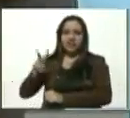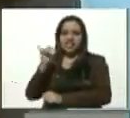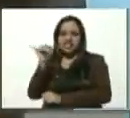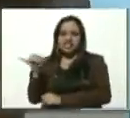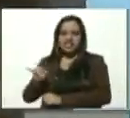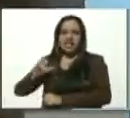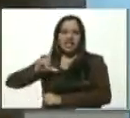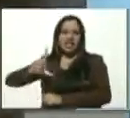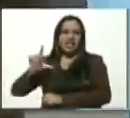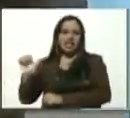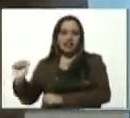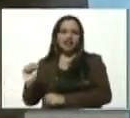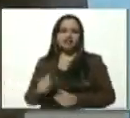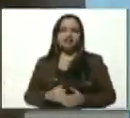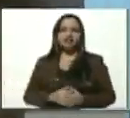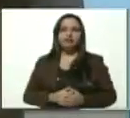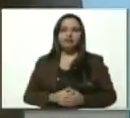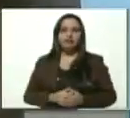@defensoria_BZLA.